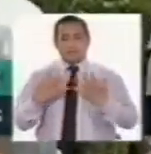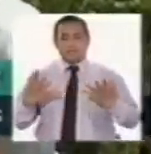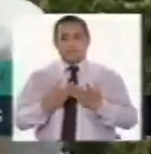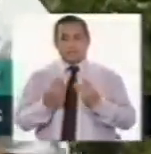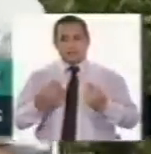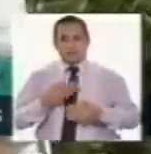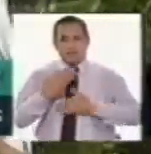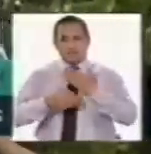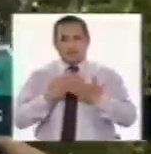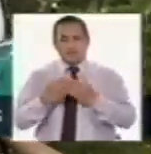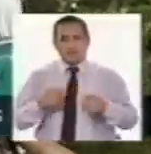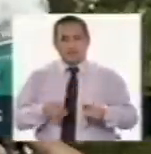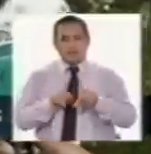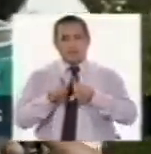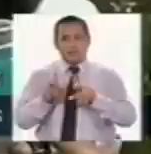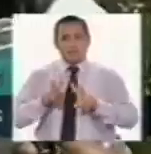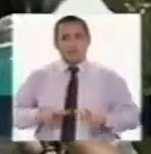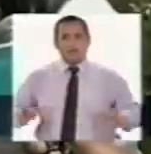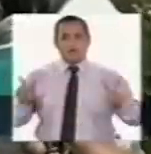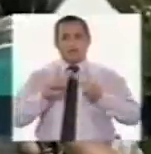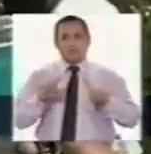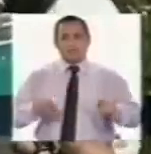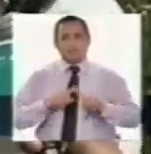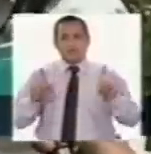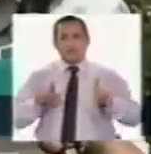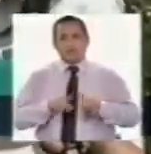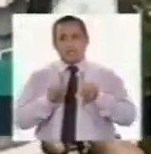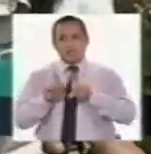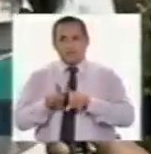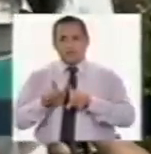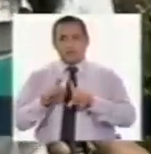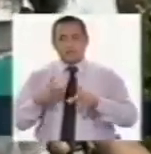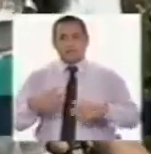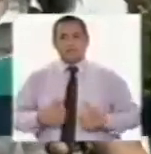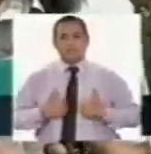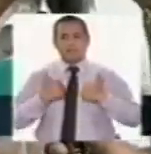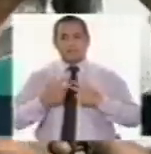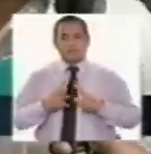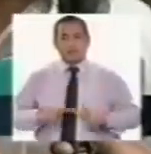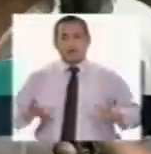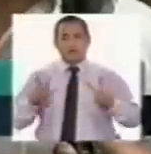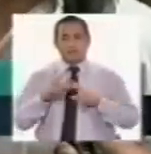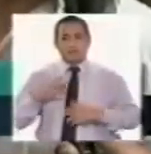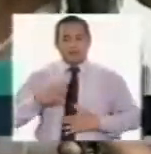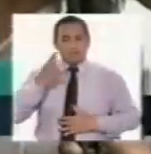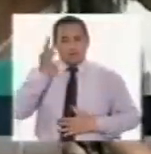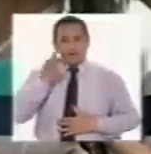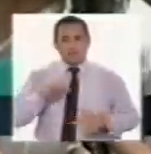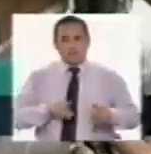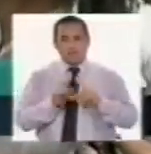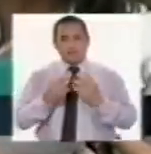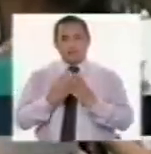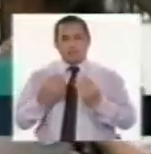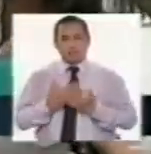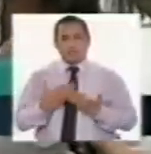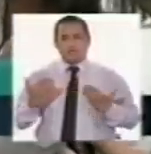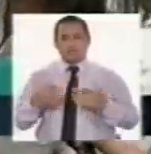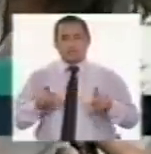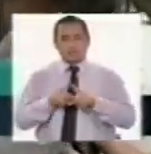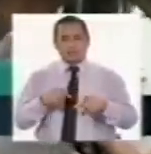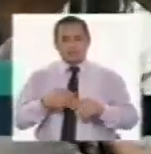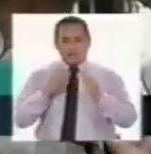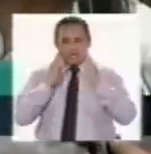que dan en términos cualitativos pero también en la autoestima de la mujer Porque muchos de estos programas están